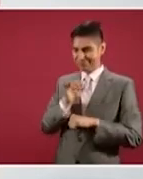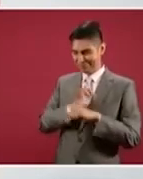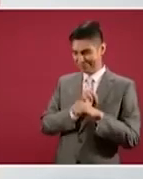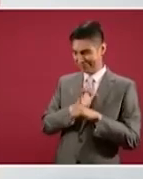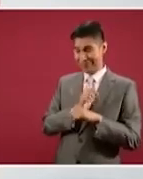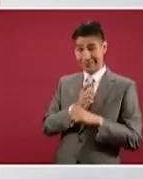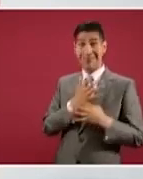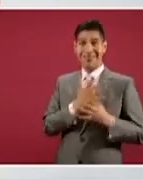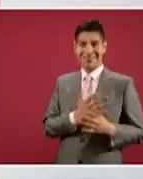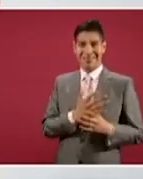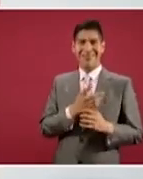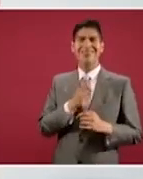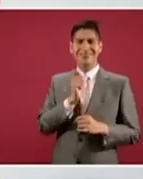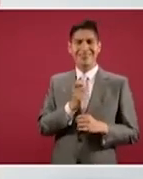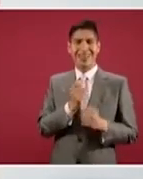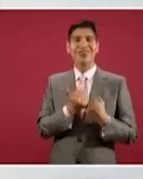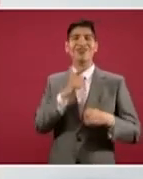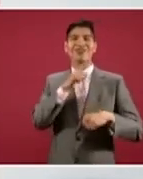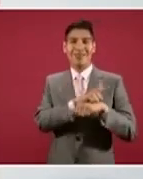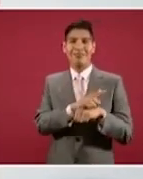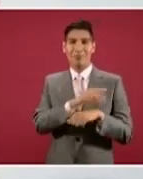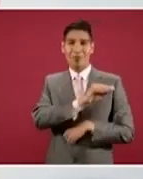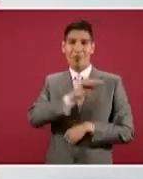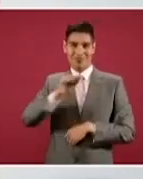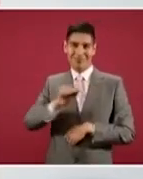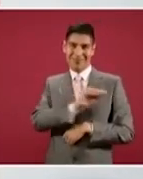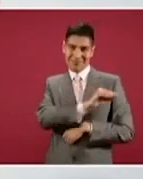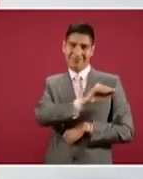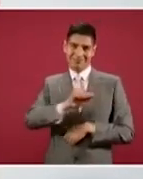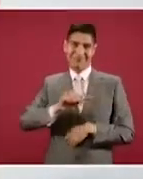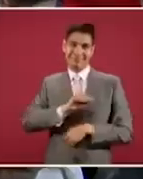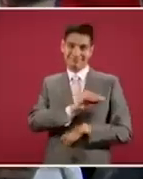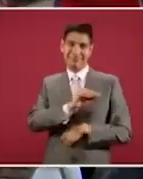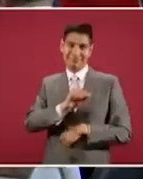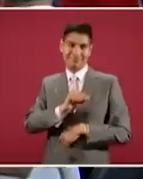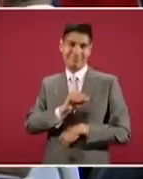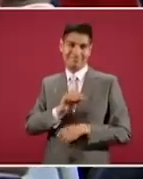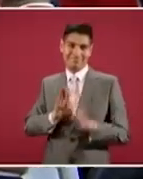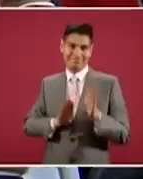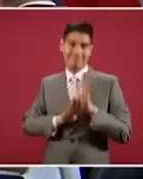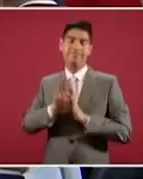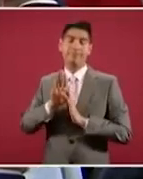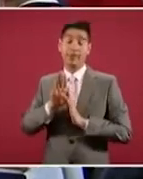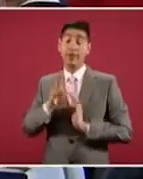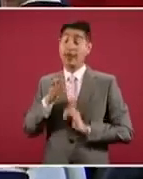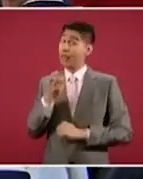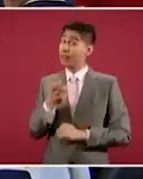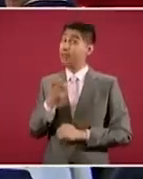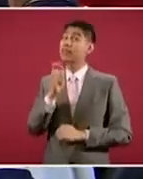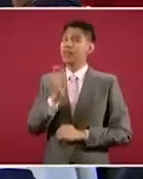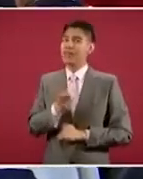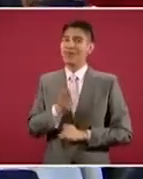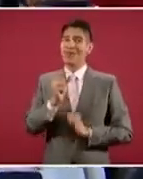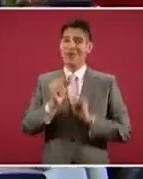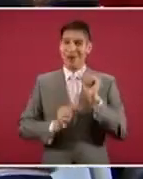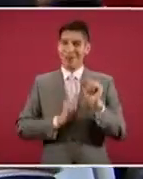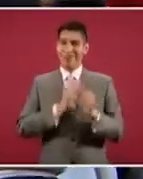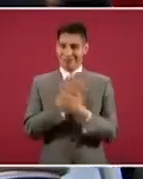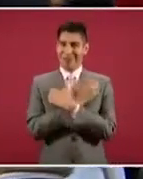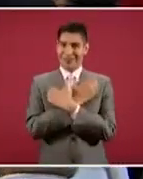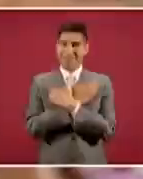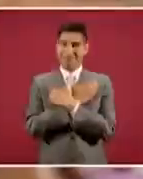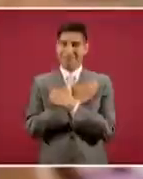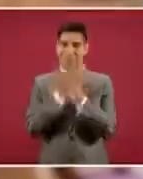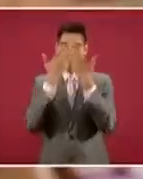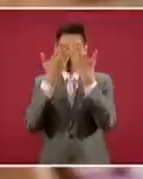llaman movilidad social y eso se logra con la educación